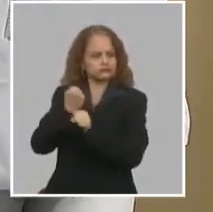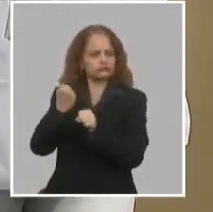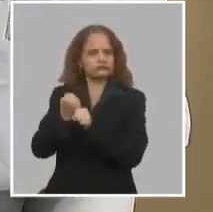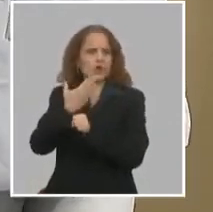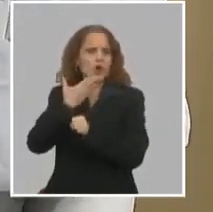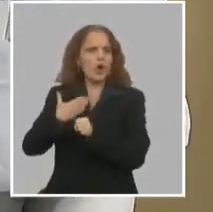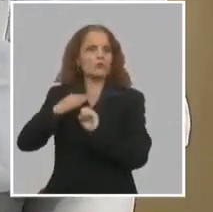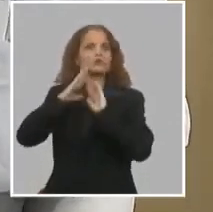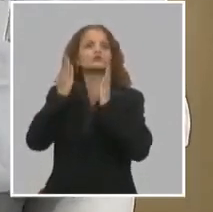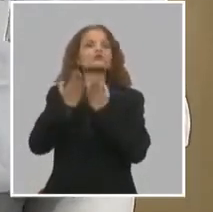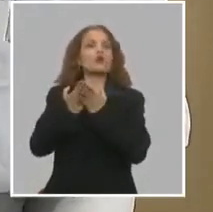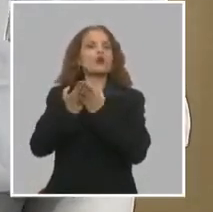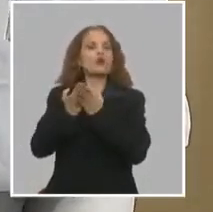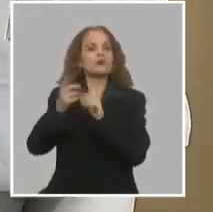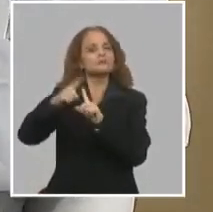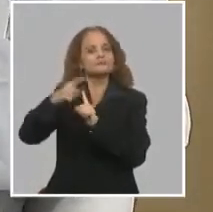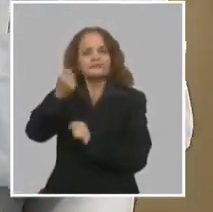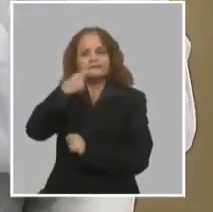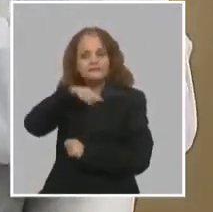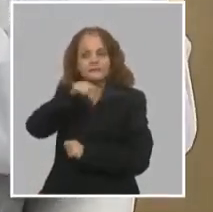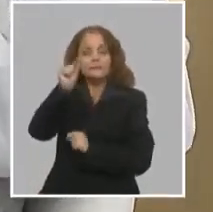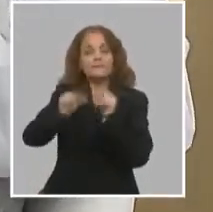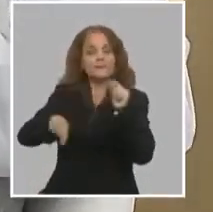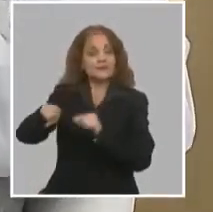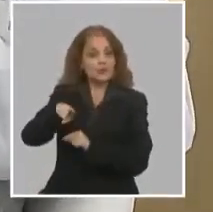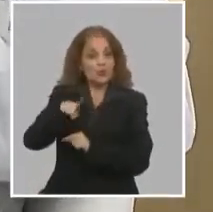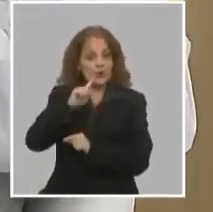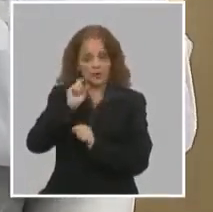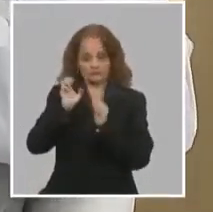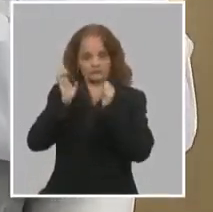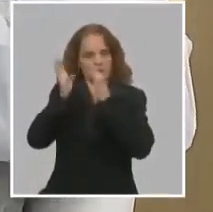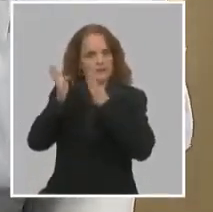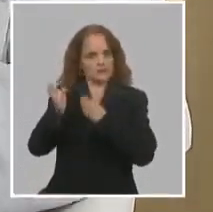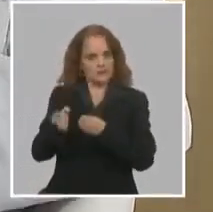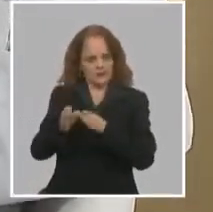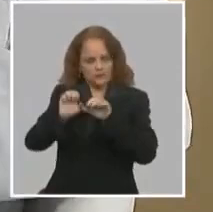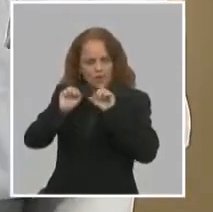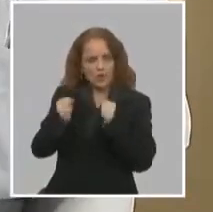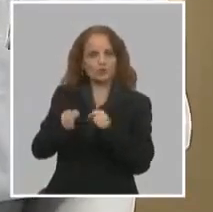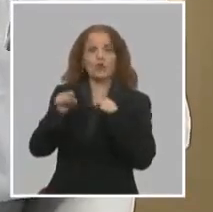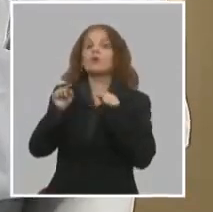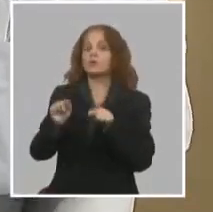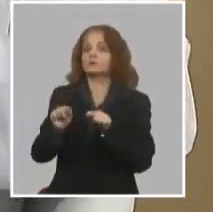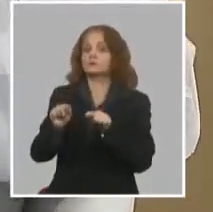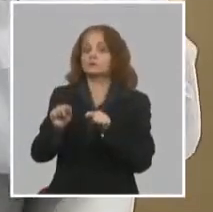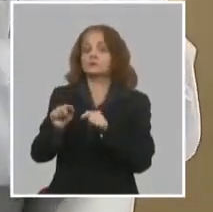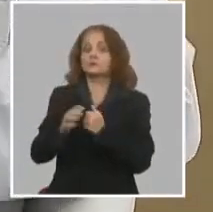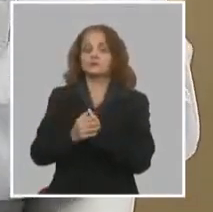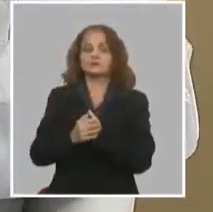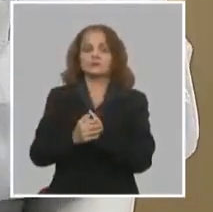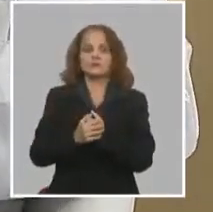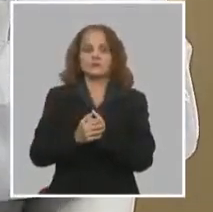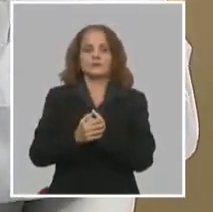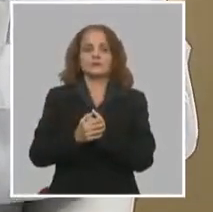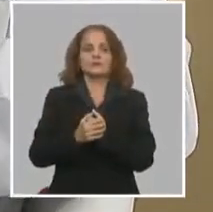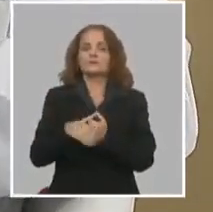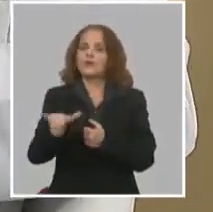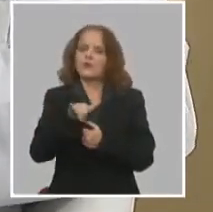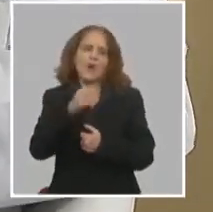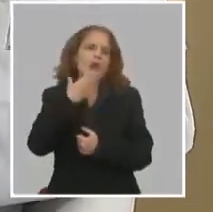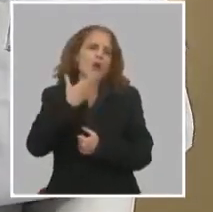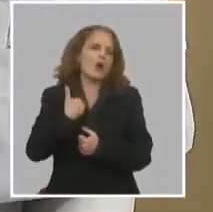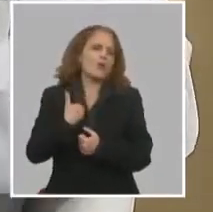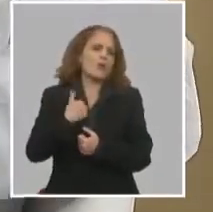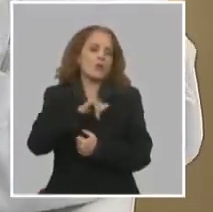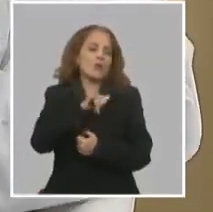los protocolos de una forma disciplinada y con rigurosidad, y además cómo desarrollarnos también en los